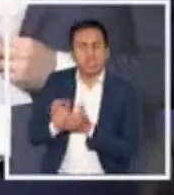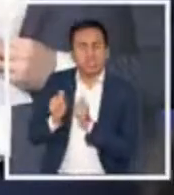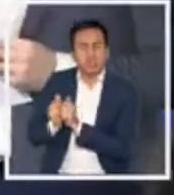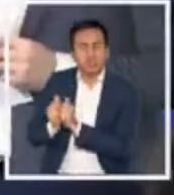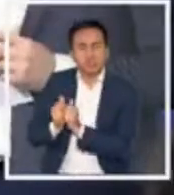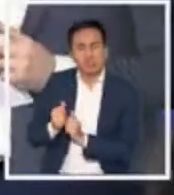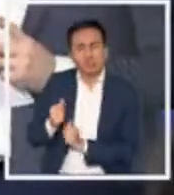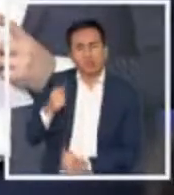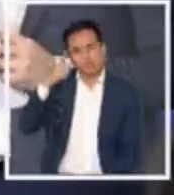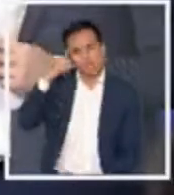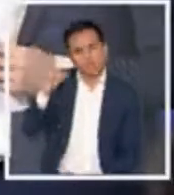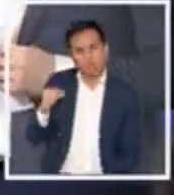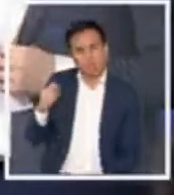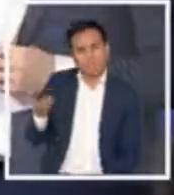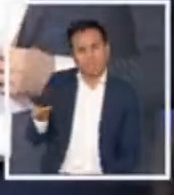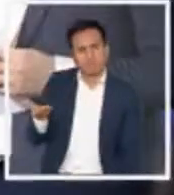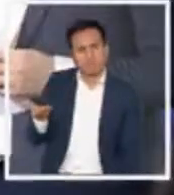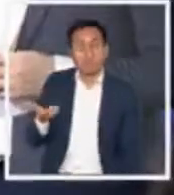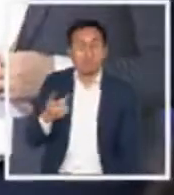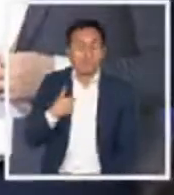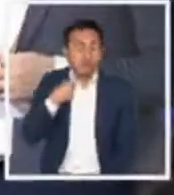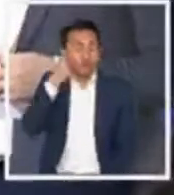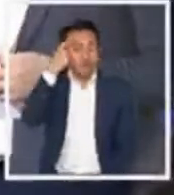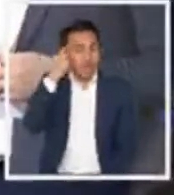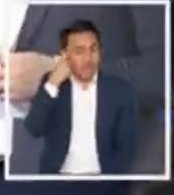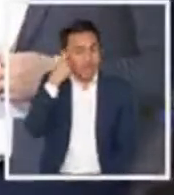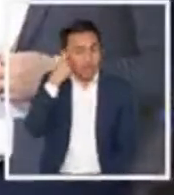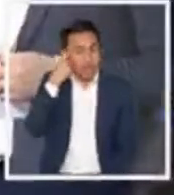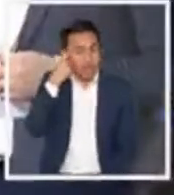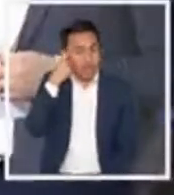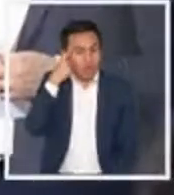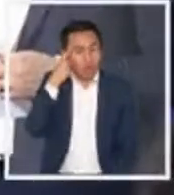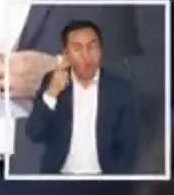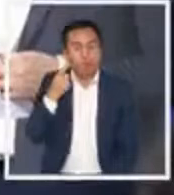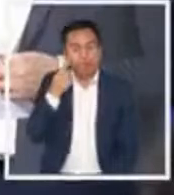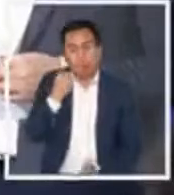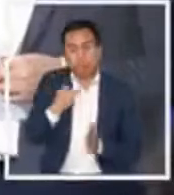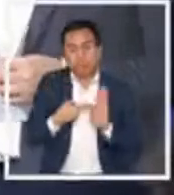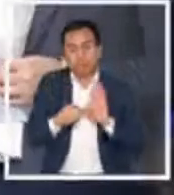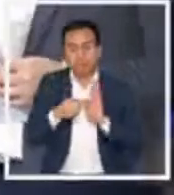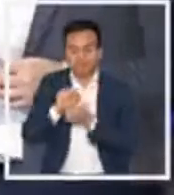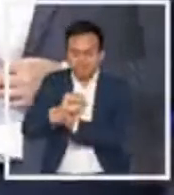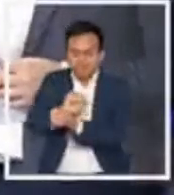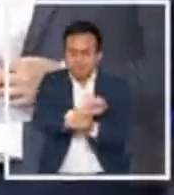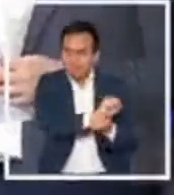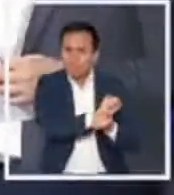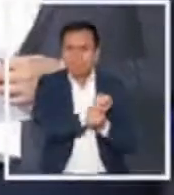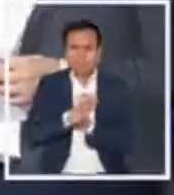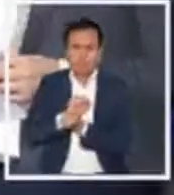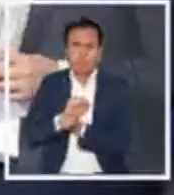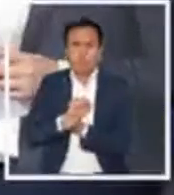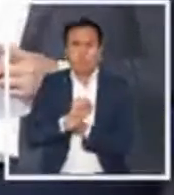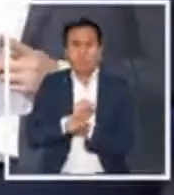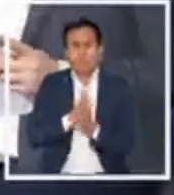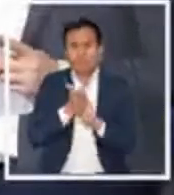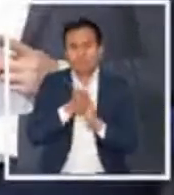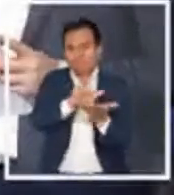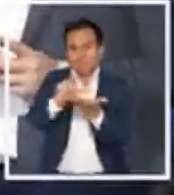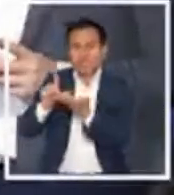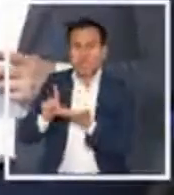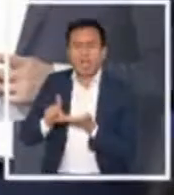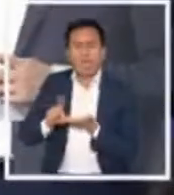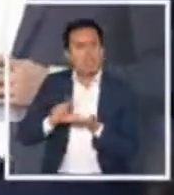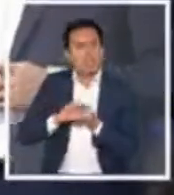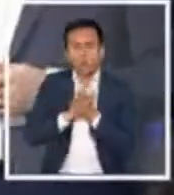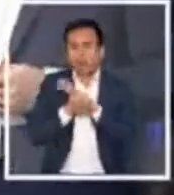como idiotas. Y yo creo que hay que proponer fraternidad por todo sitio, por todos